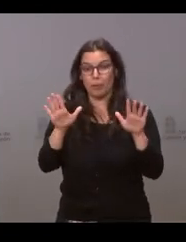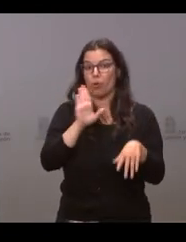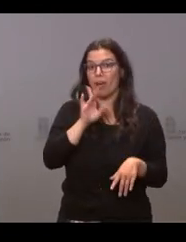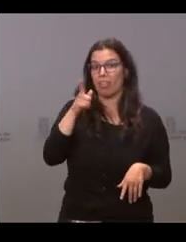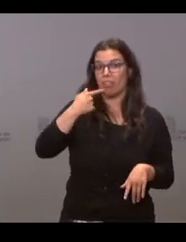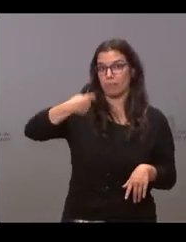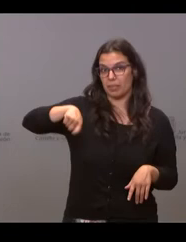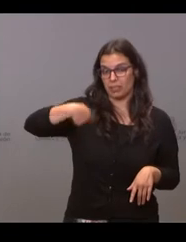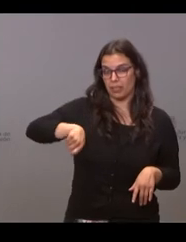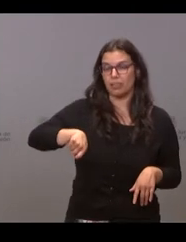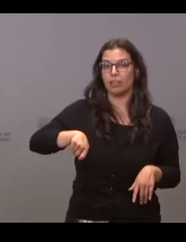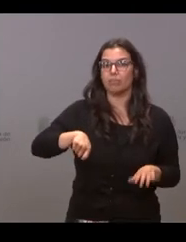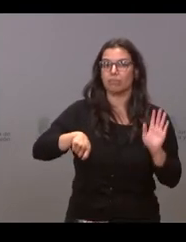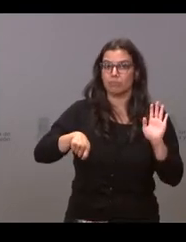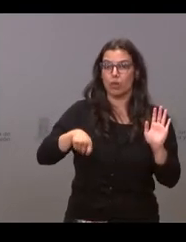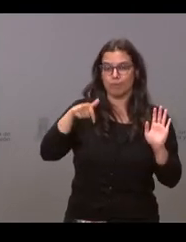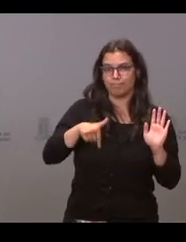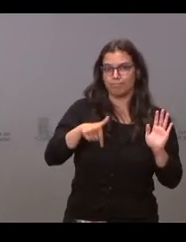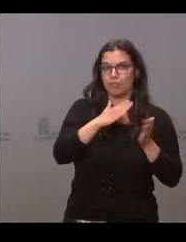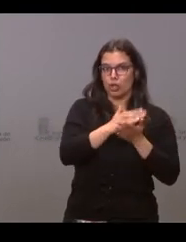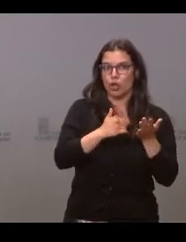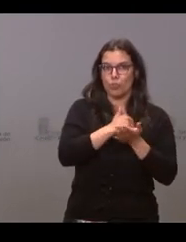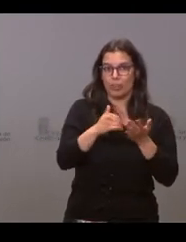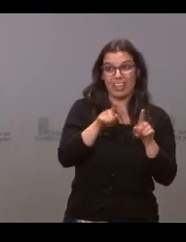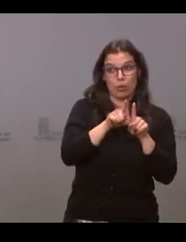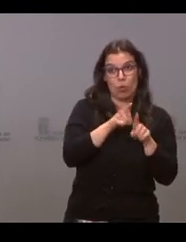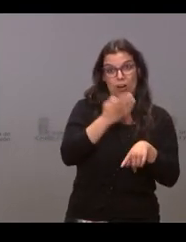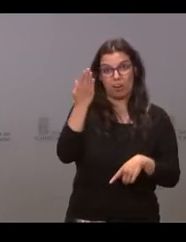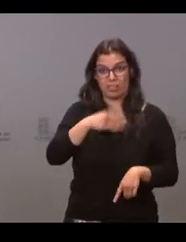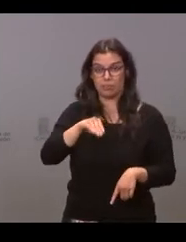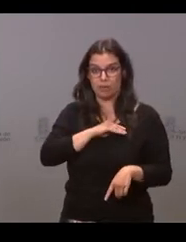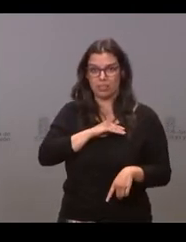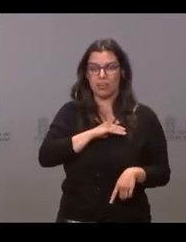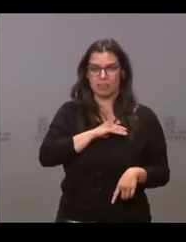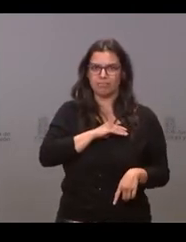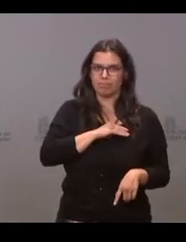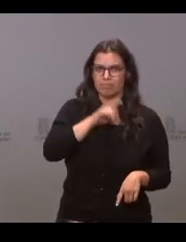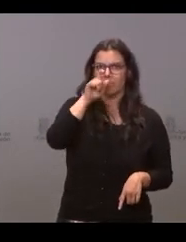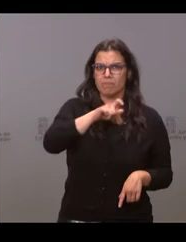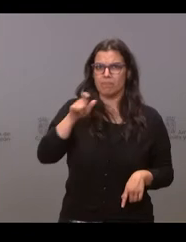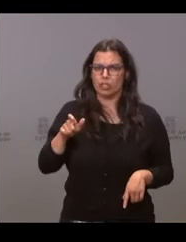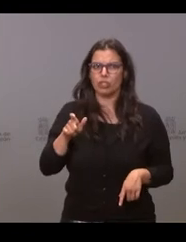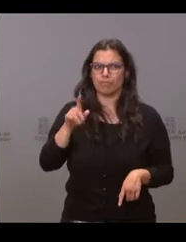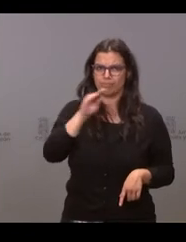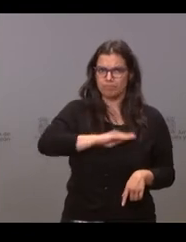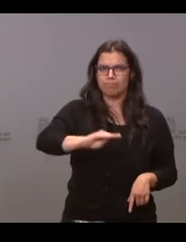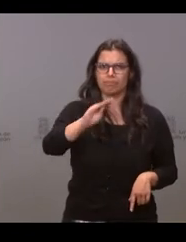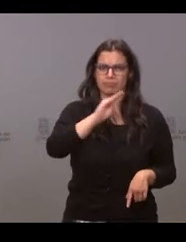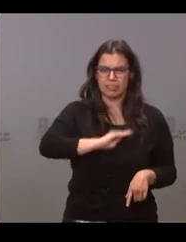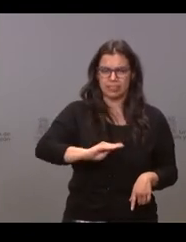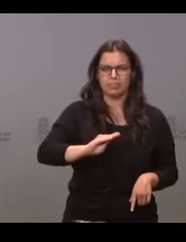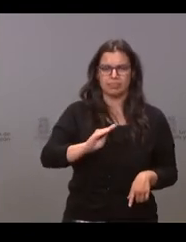todavía en esta comunidad igual que en el resto de españa' que dan un número importante de